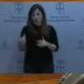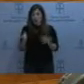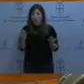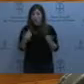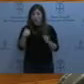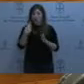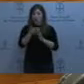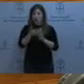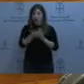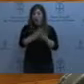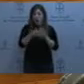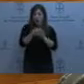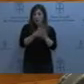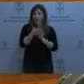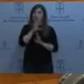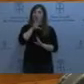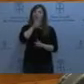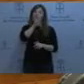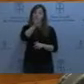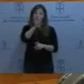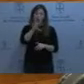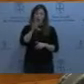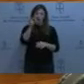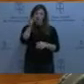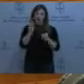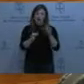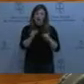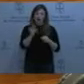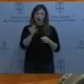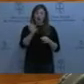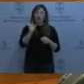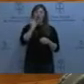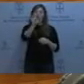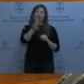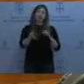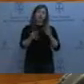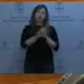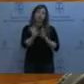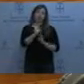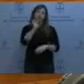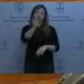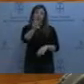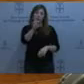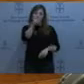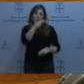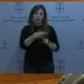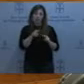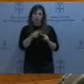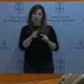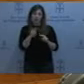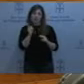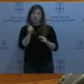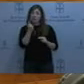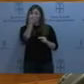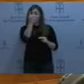hablamos de nación jurídica, o de nación constitucional, o de nación política, solo hay una,